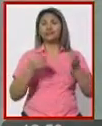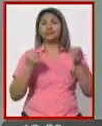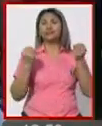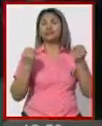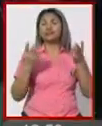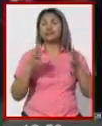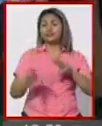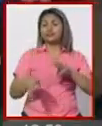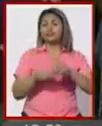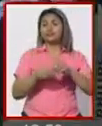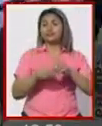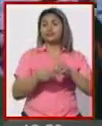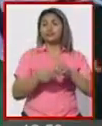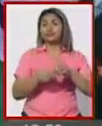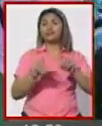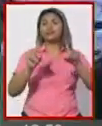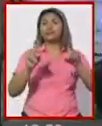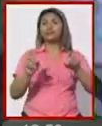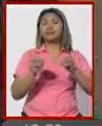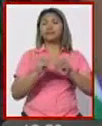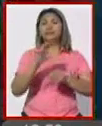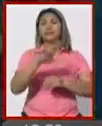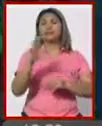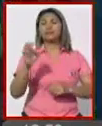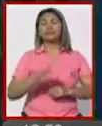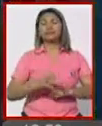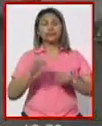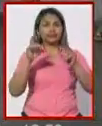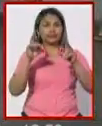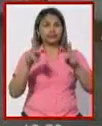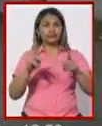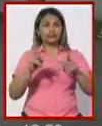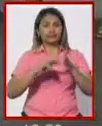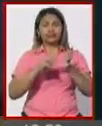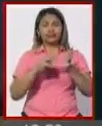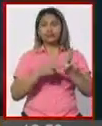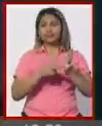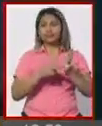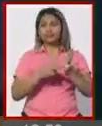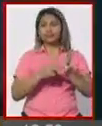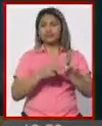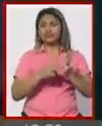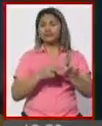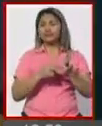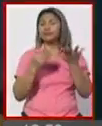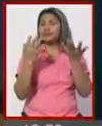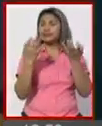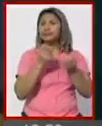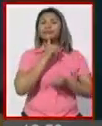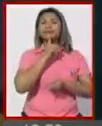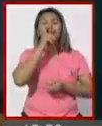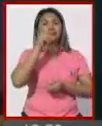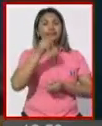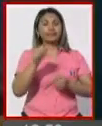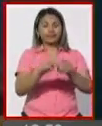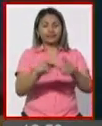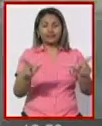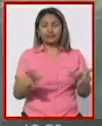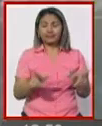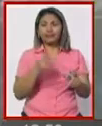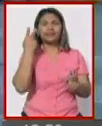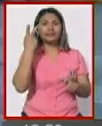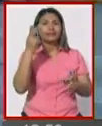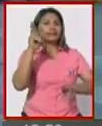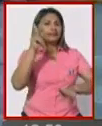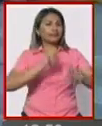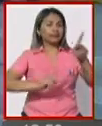lúcidos en la sumatoria, cuando se le vuelve a preguntar aparecen 500. O sea, eso es lo que se ha querido confirmar en el lugar, viendo a la